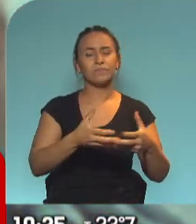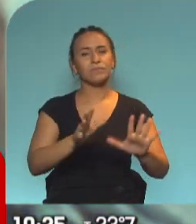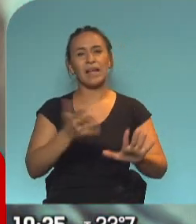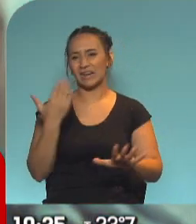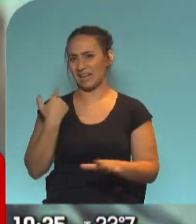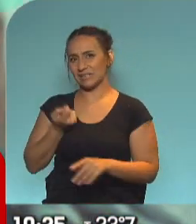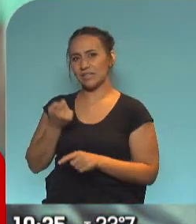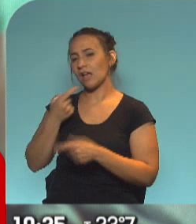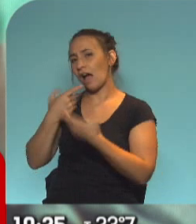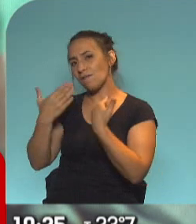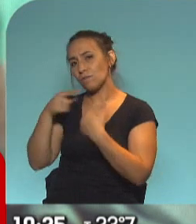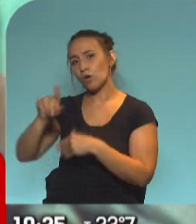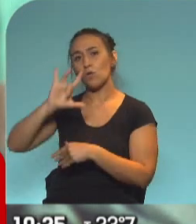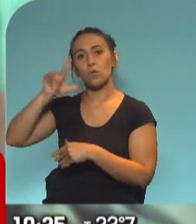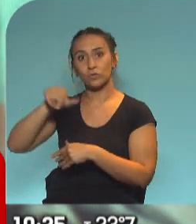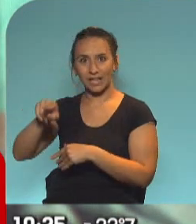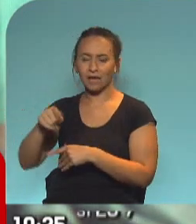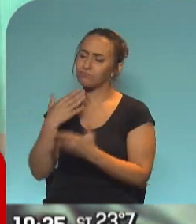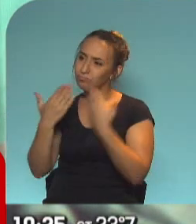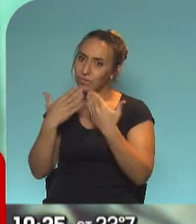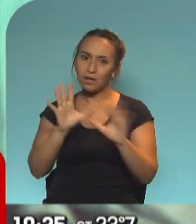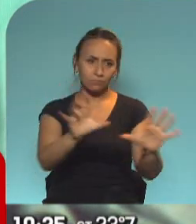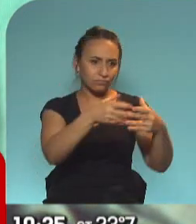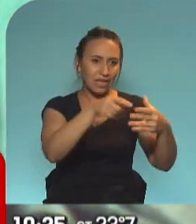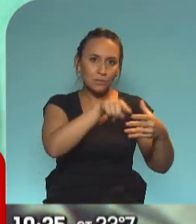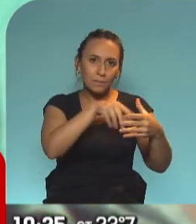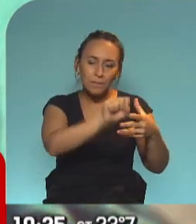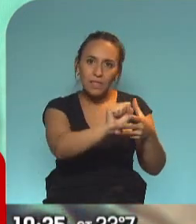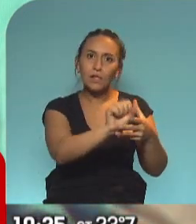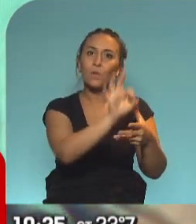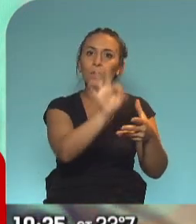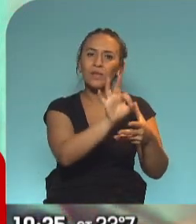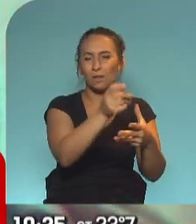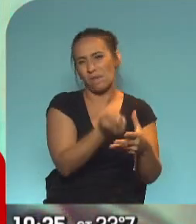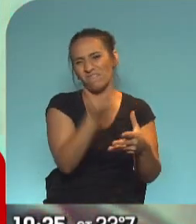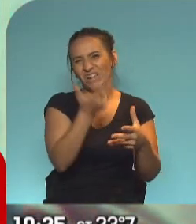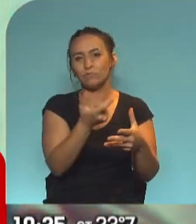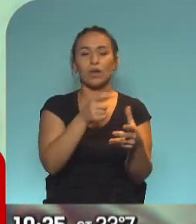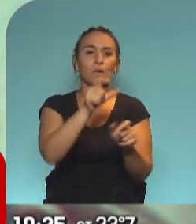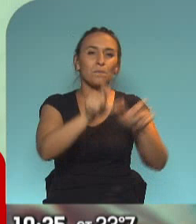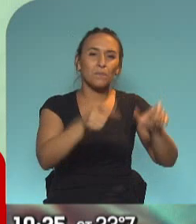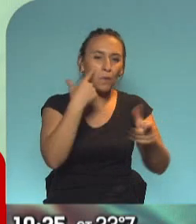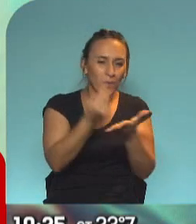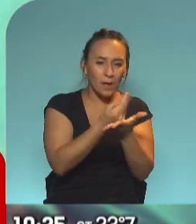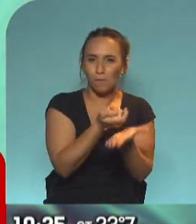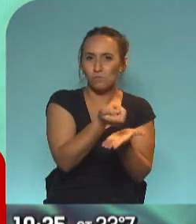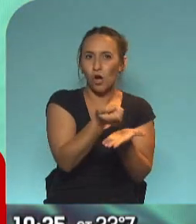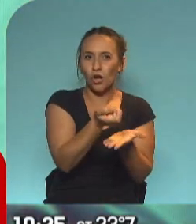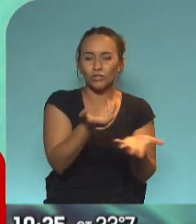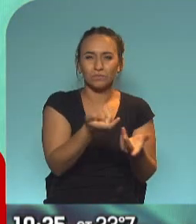con Lucía, que es una manera de detectar la circulación del virus y es más fácil en una localidad de una población corta